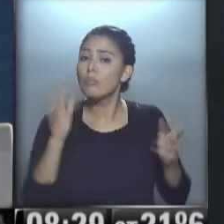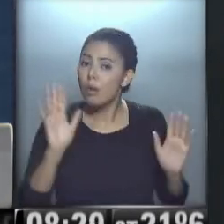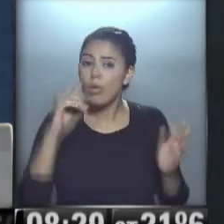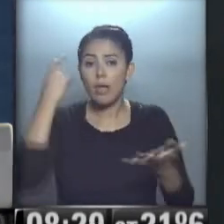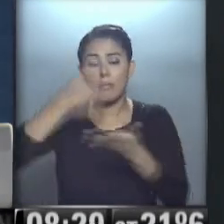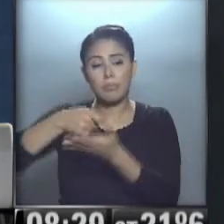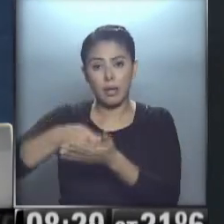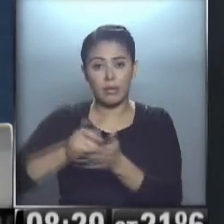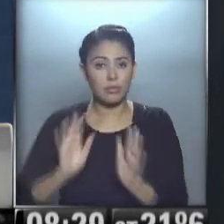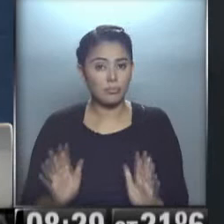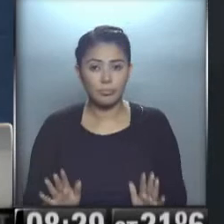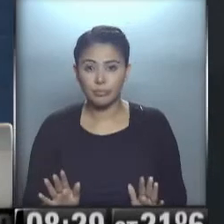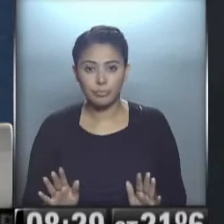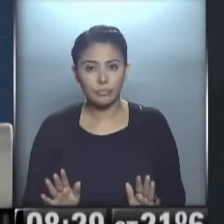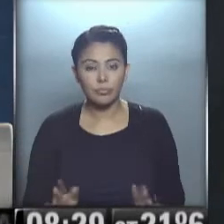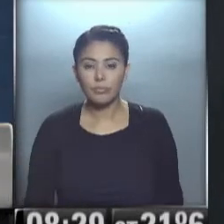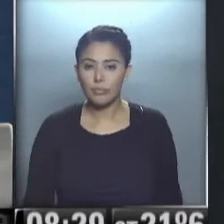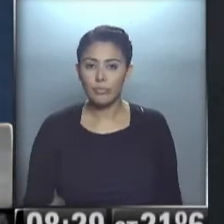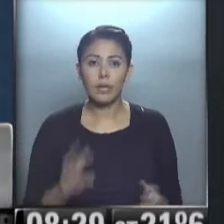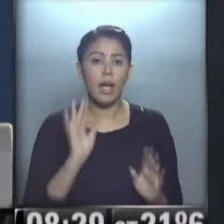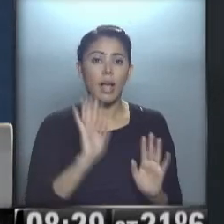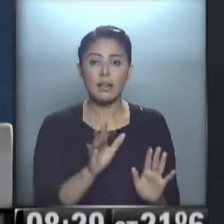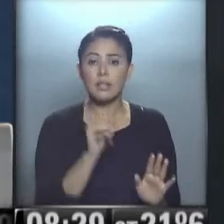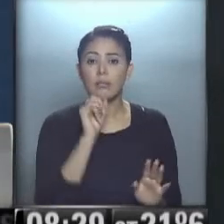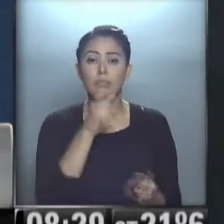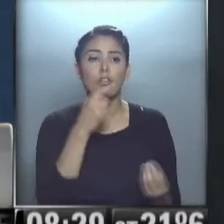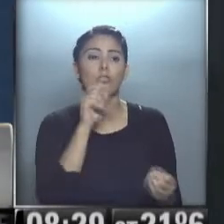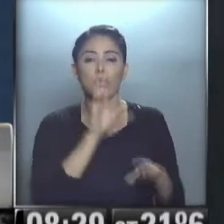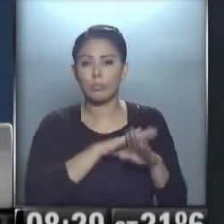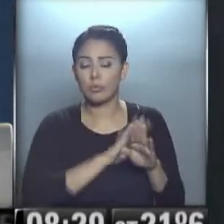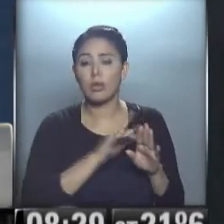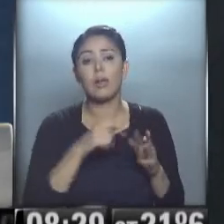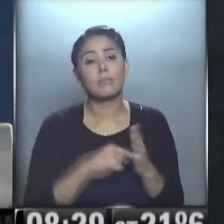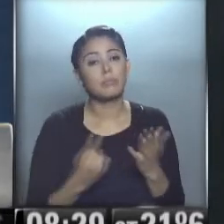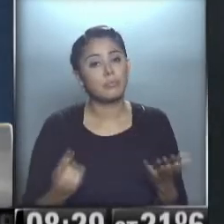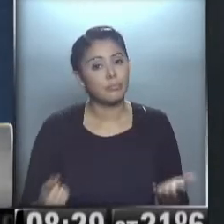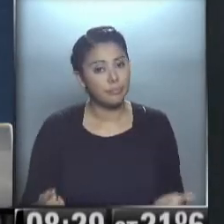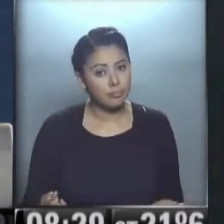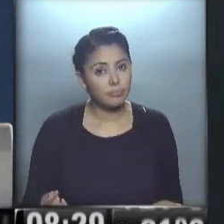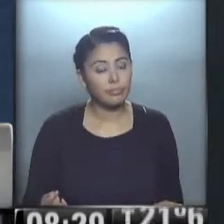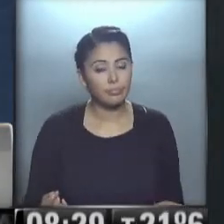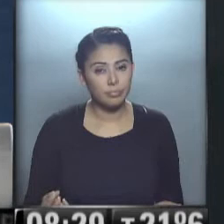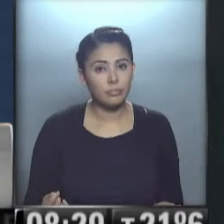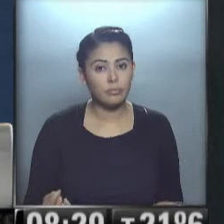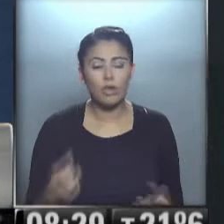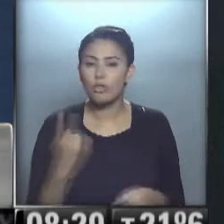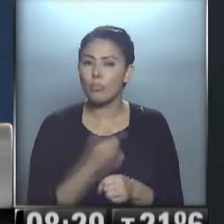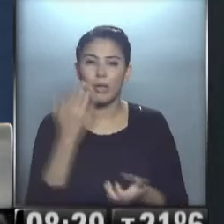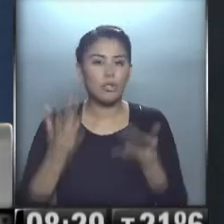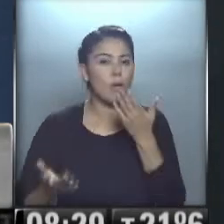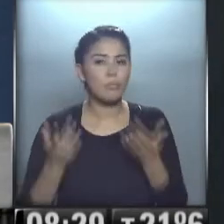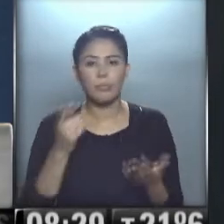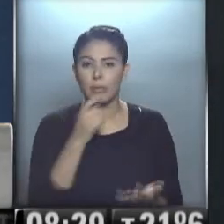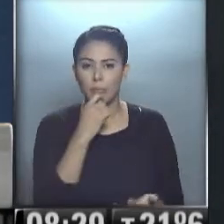aplicarlos tal cual corresponde al uso de sus atribuciones. Pero no es compatible con